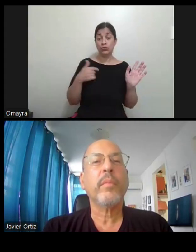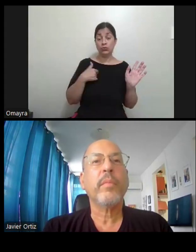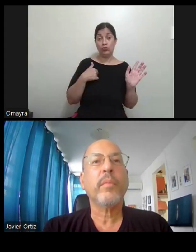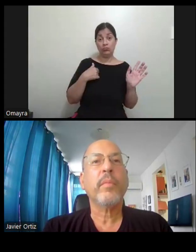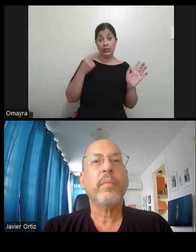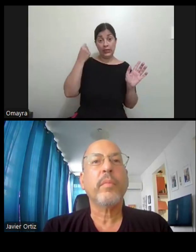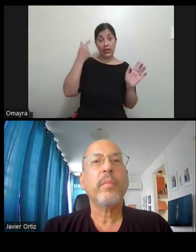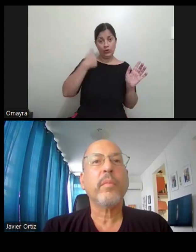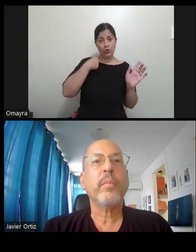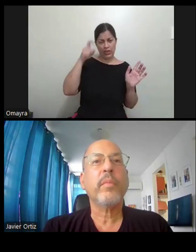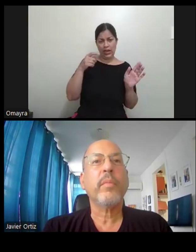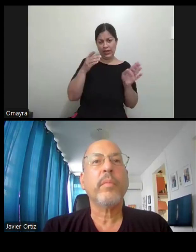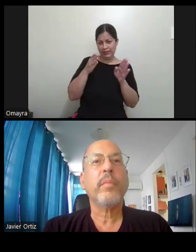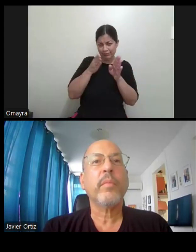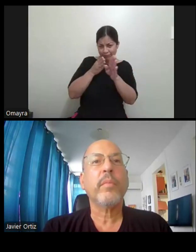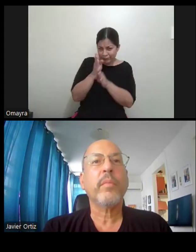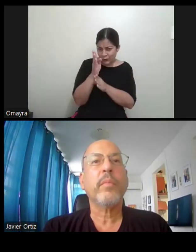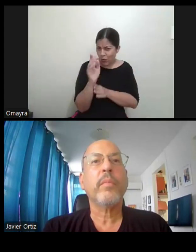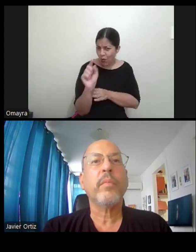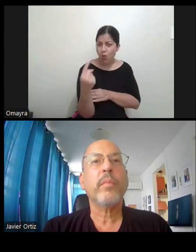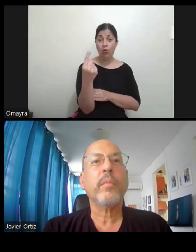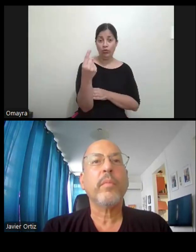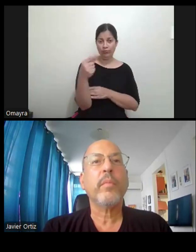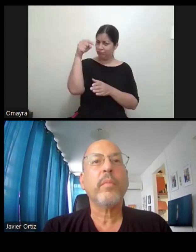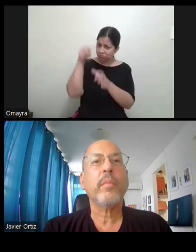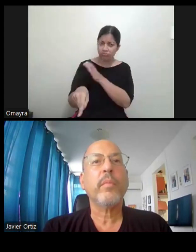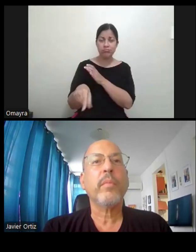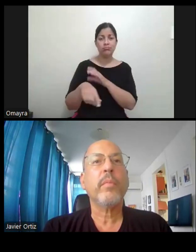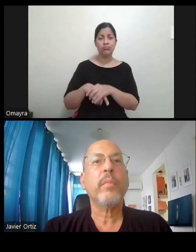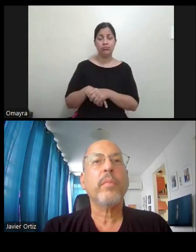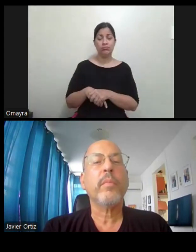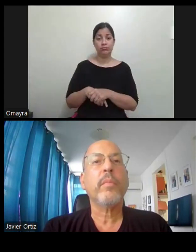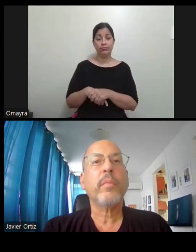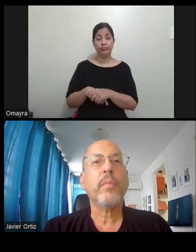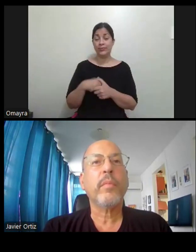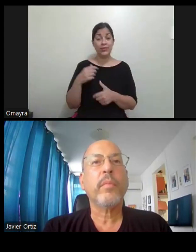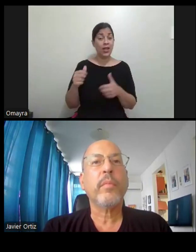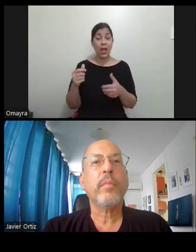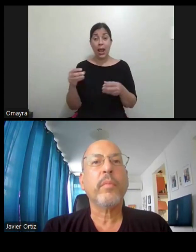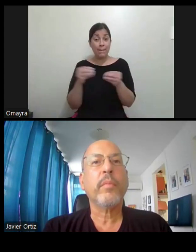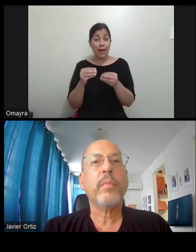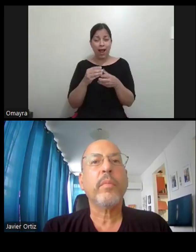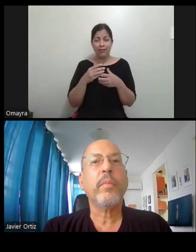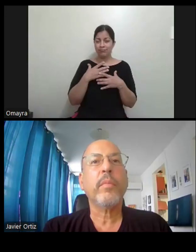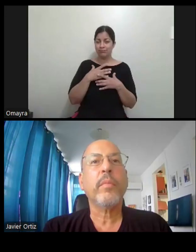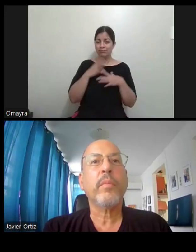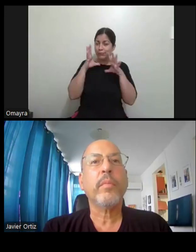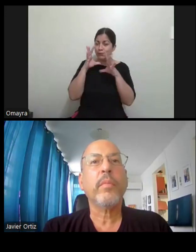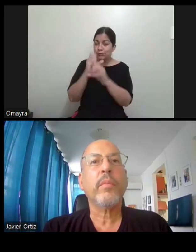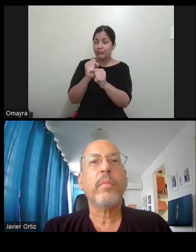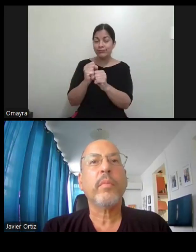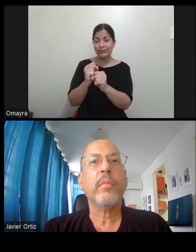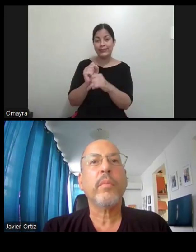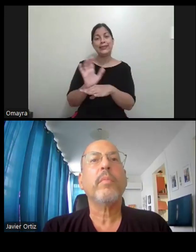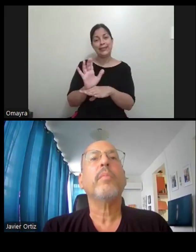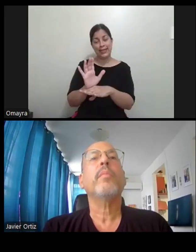tenía que especializar en uno de ellos y tenía que profundizar. El que más me aló fue el cine en